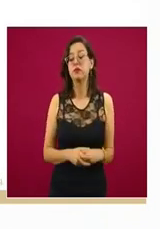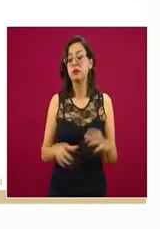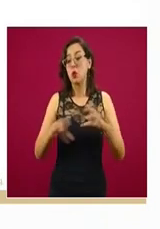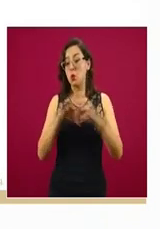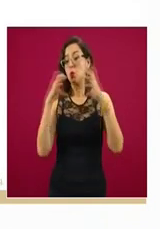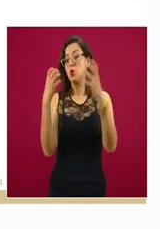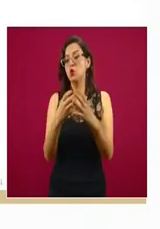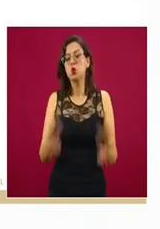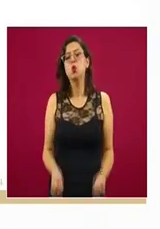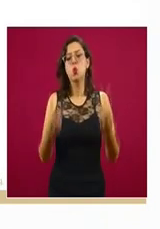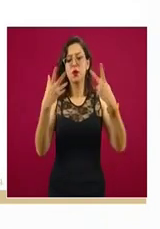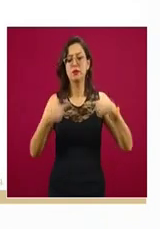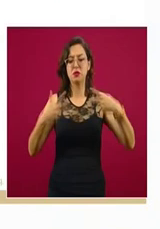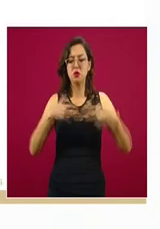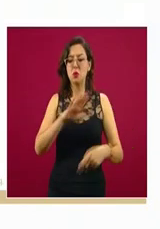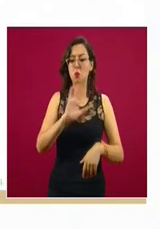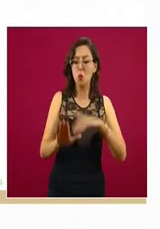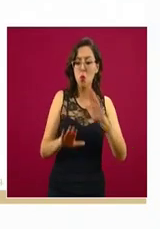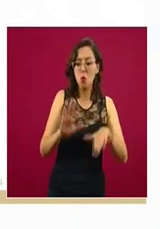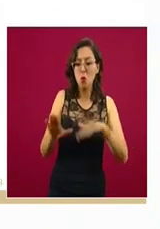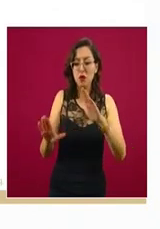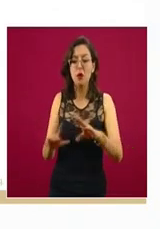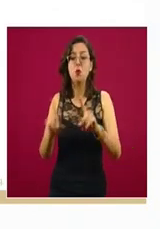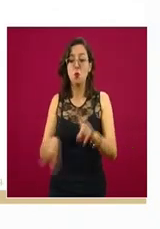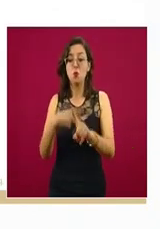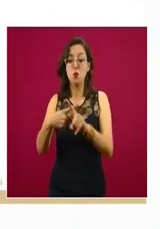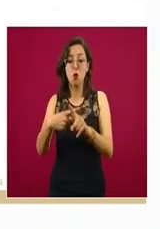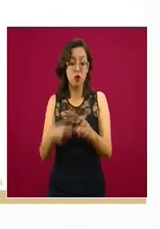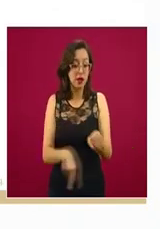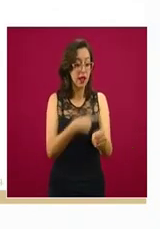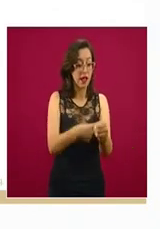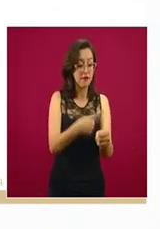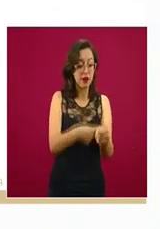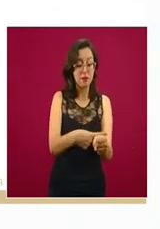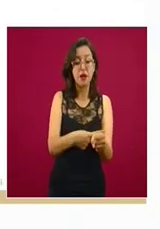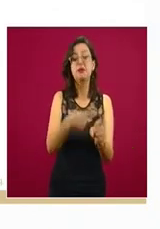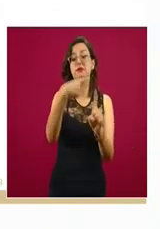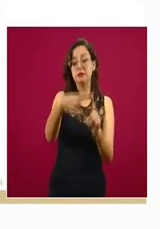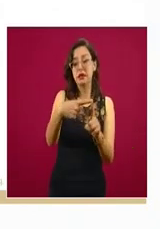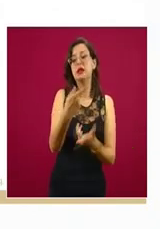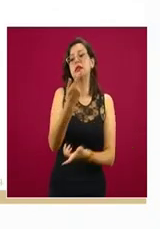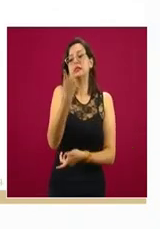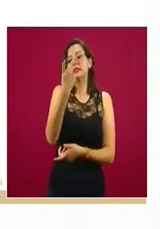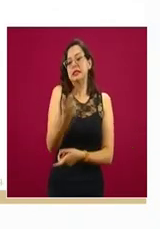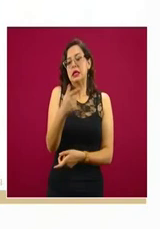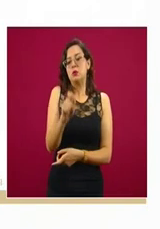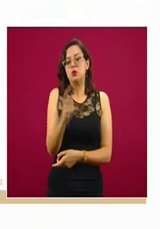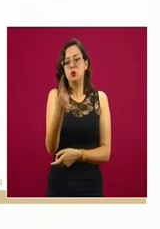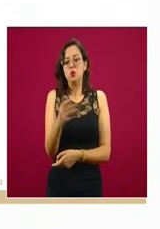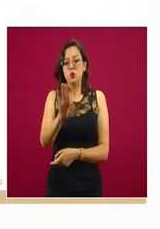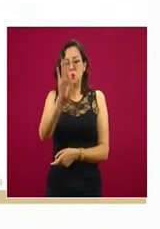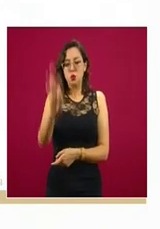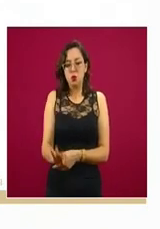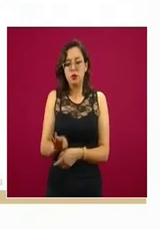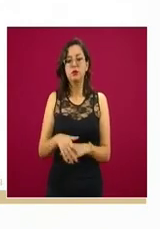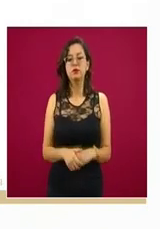personas que fallecen divididas entre el número de personas que presentan la enfermedad COVID, es de 7,1% y la